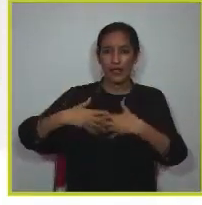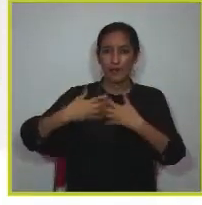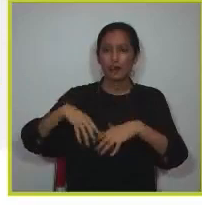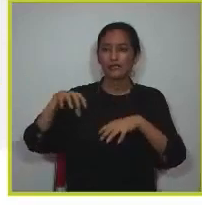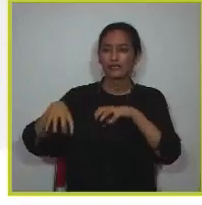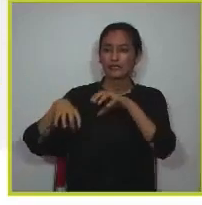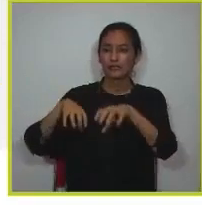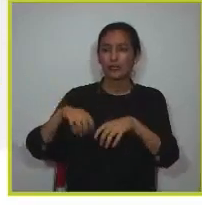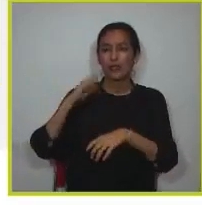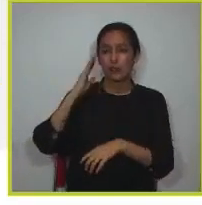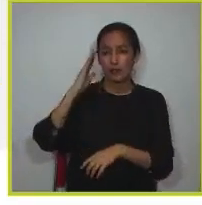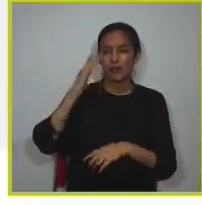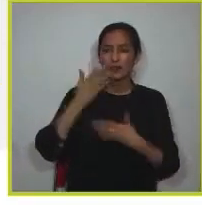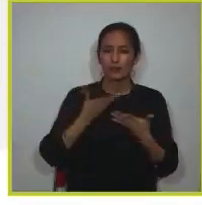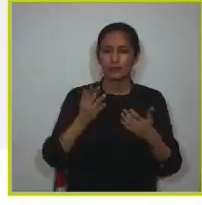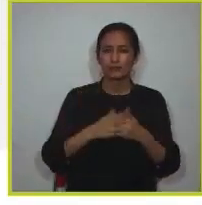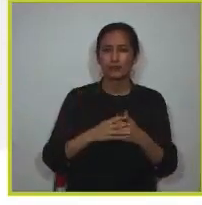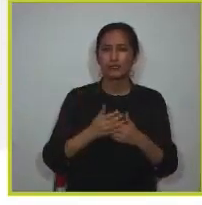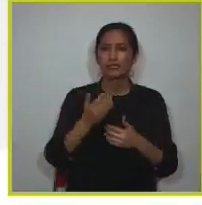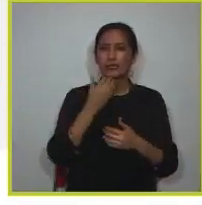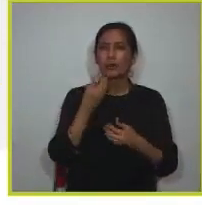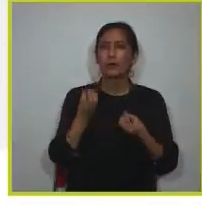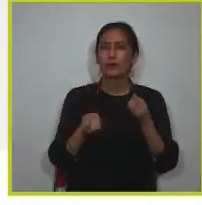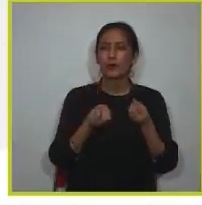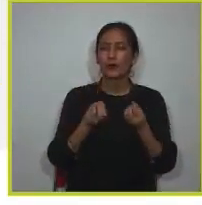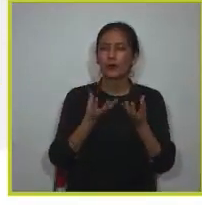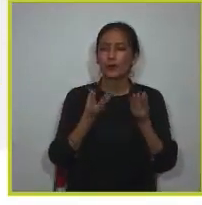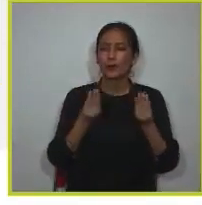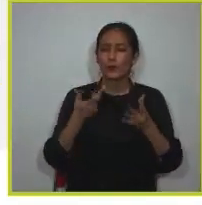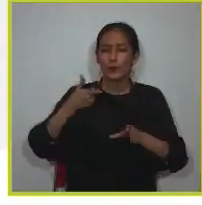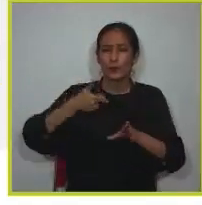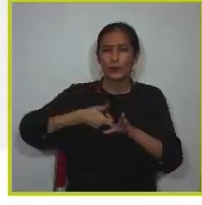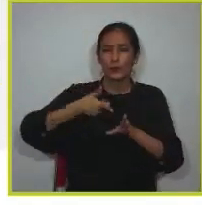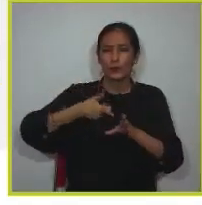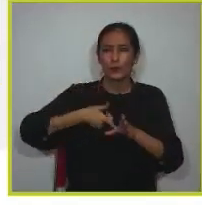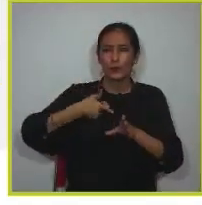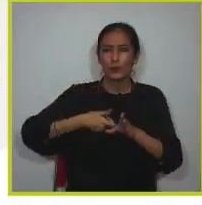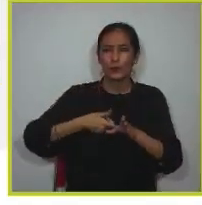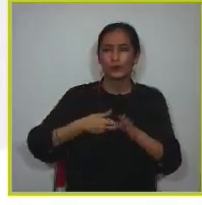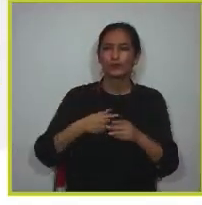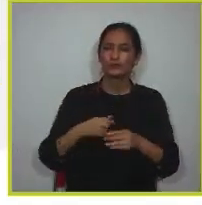operan ahí justamente por los efectos de la actividad petrolera